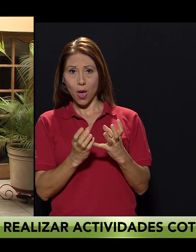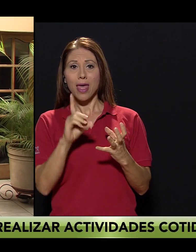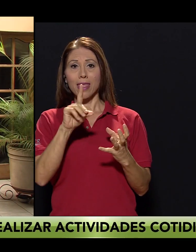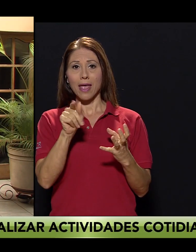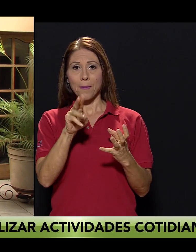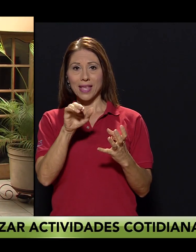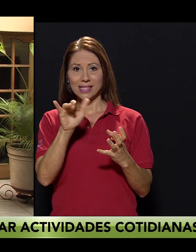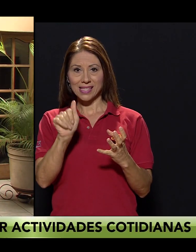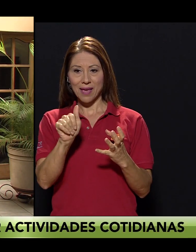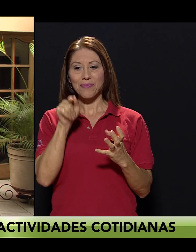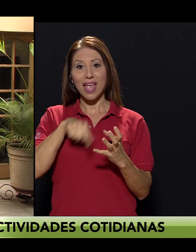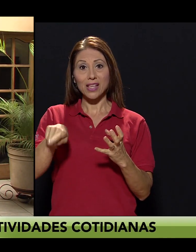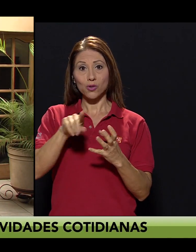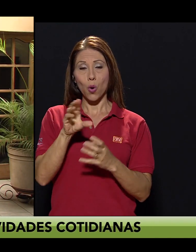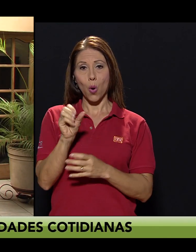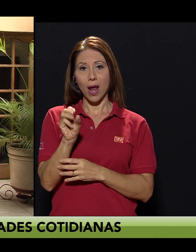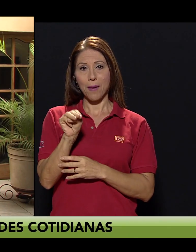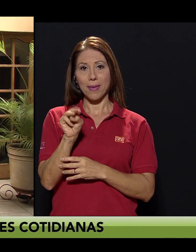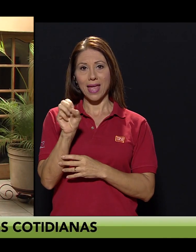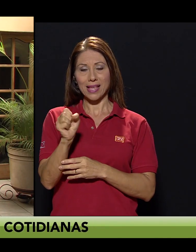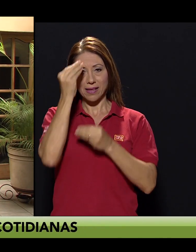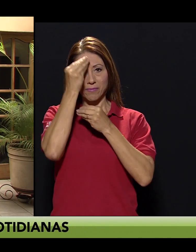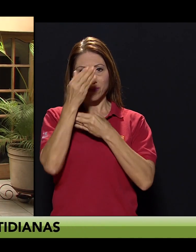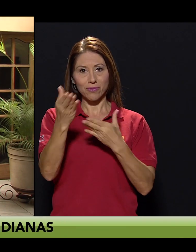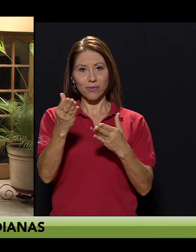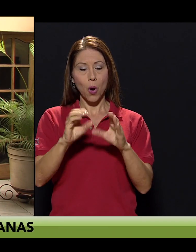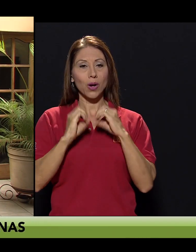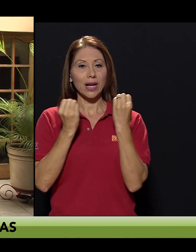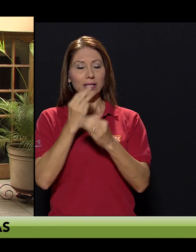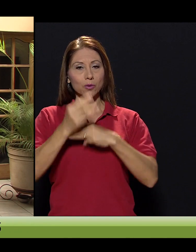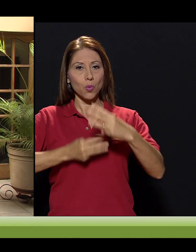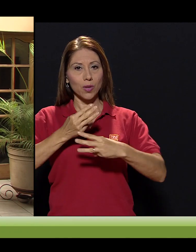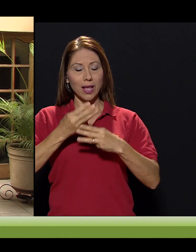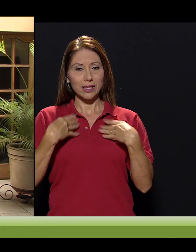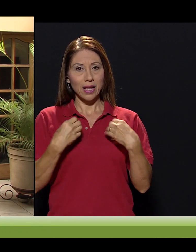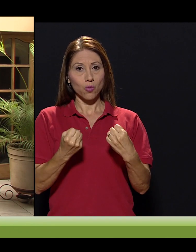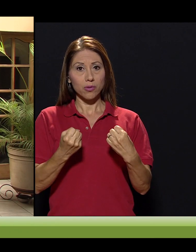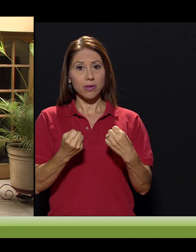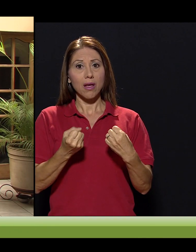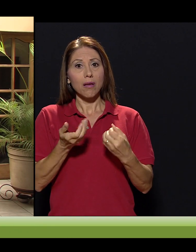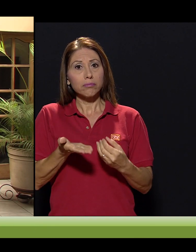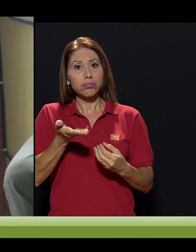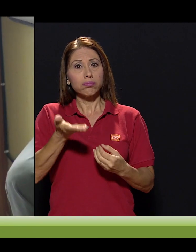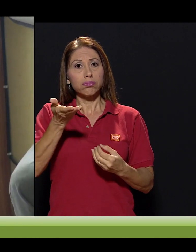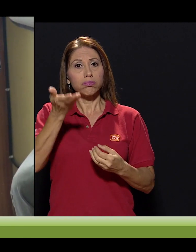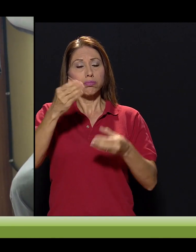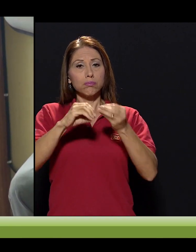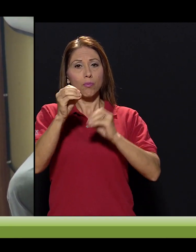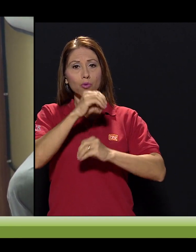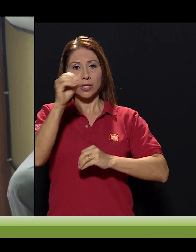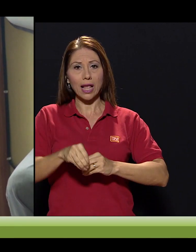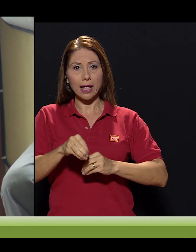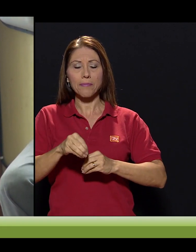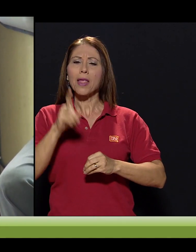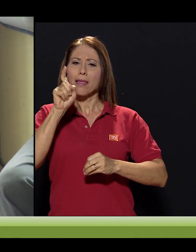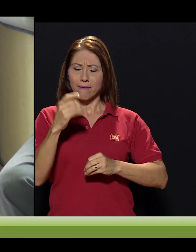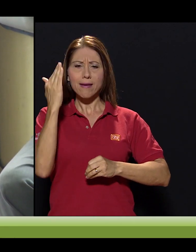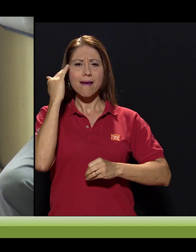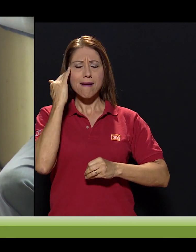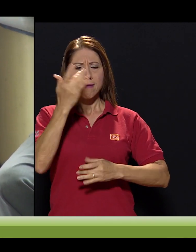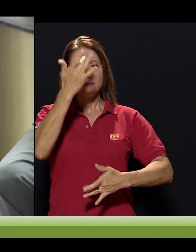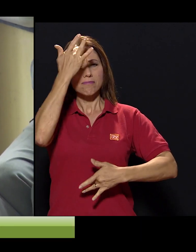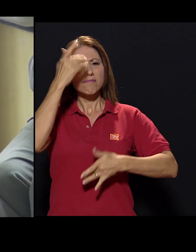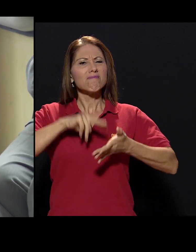demencia a nivel mundial, según la Organización Mundial de la Salud, OMS. Y este número crece con rapidez. Ante este